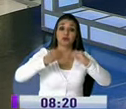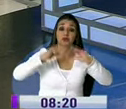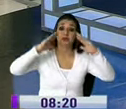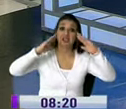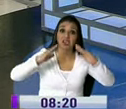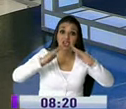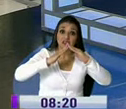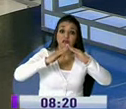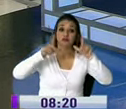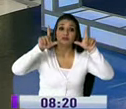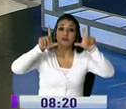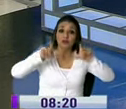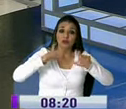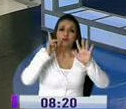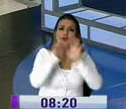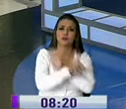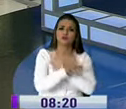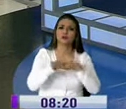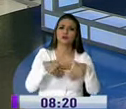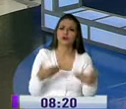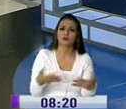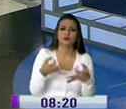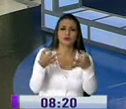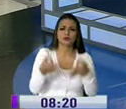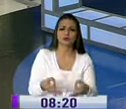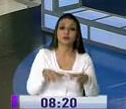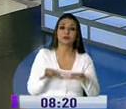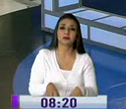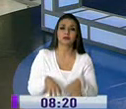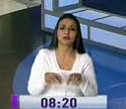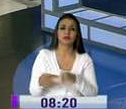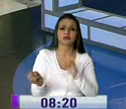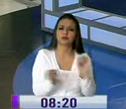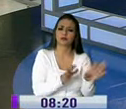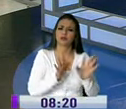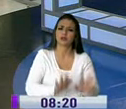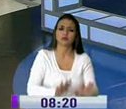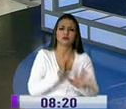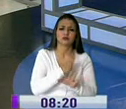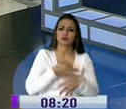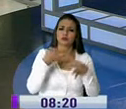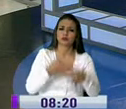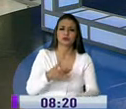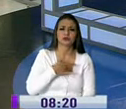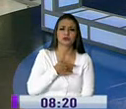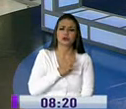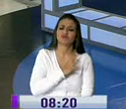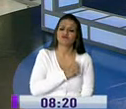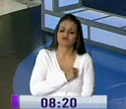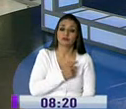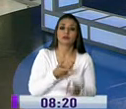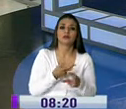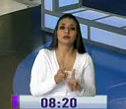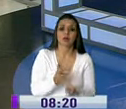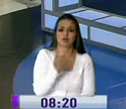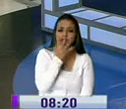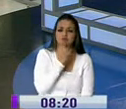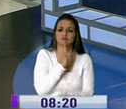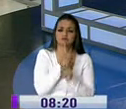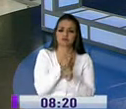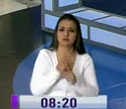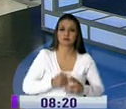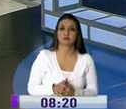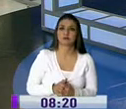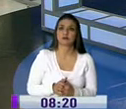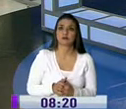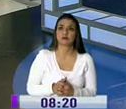para la denuncia, porque no puede ser posible que a los perritos se les tenga en ese estado. O sea, realmente a mí me entristece y me indigna. ¿Y sabes qué? Un